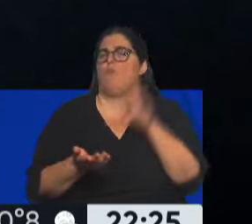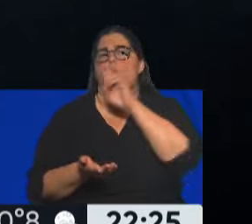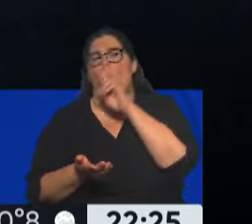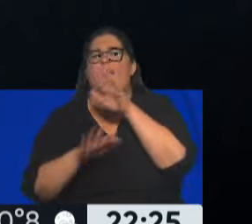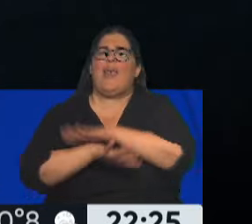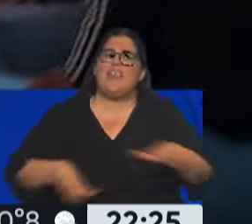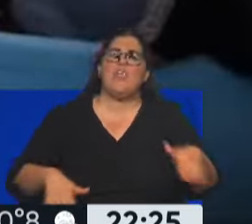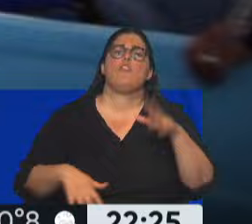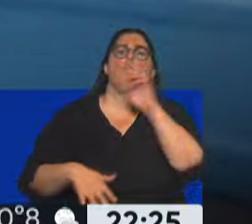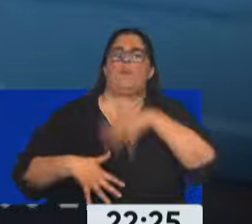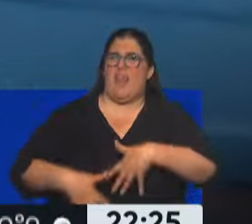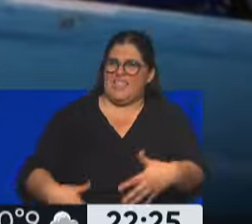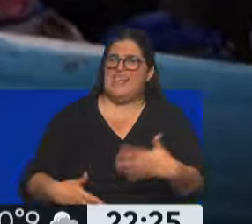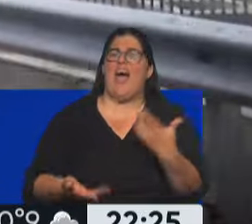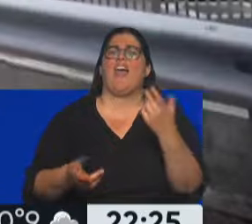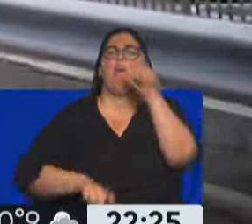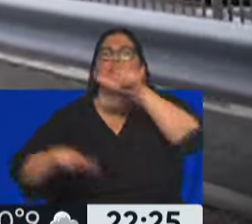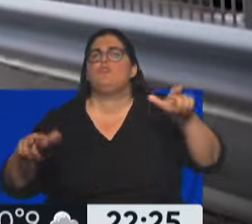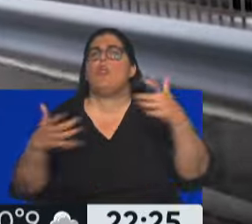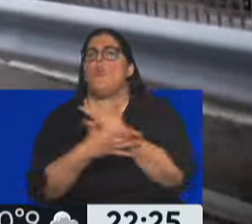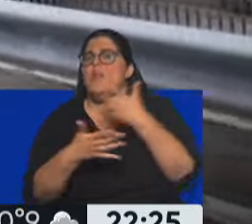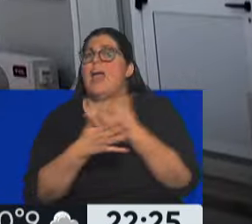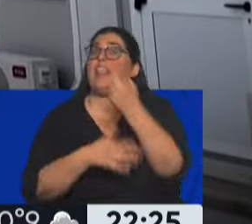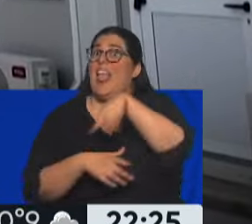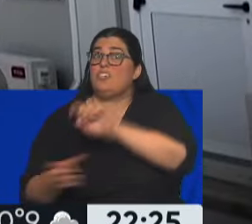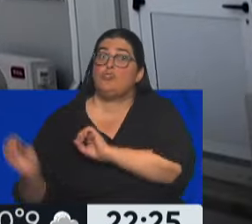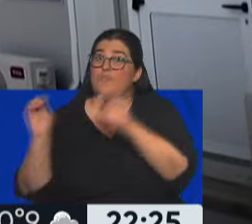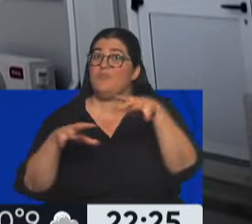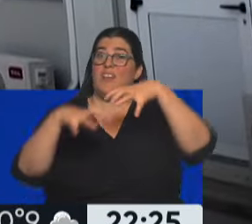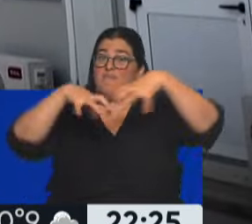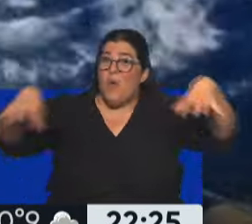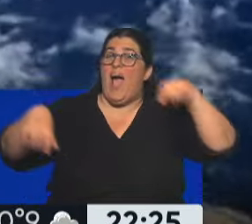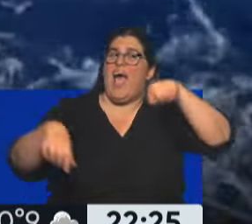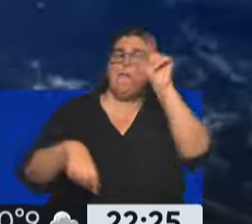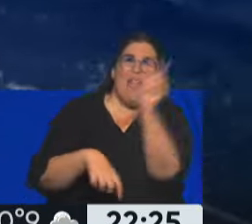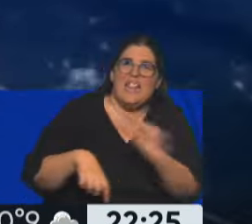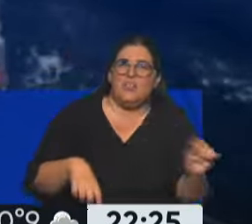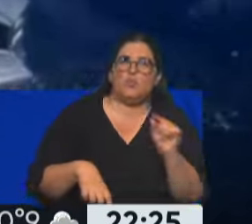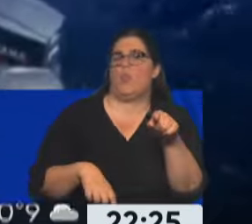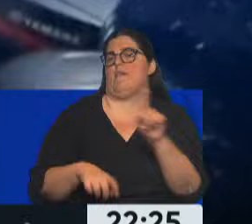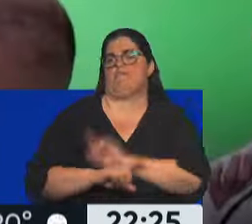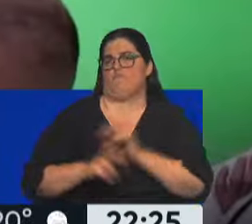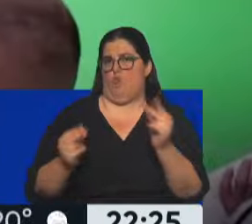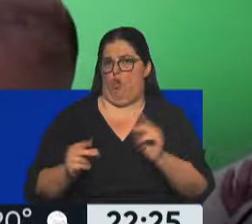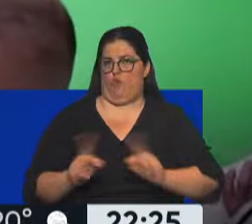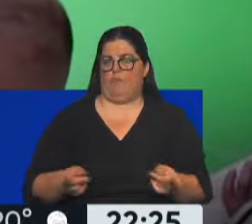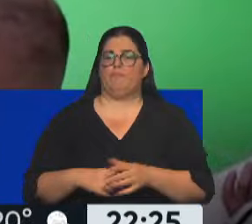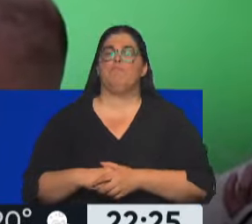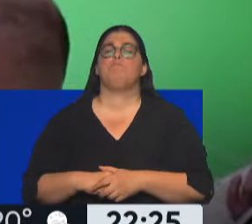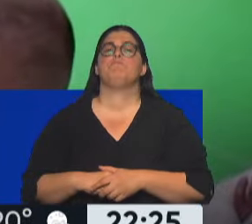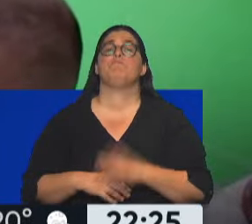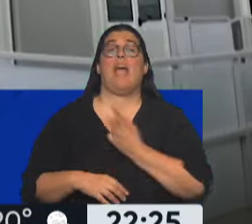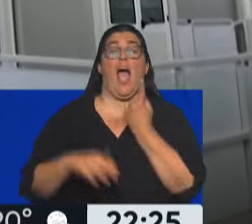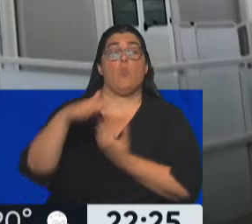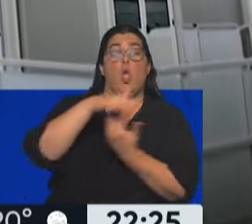y otros individuos considerados vulnerables no van a ser trasladados a la península balcánica. Las autoridades